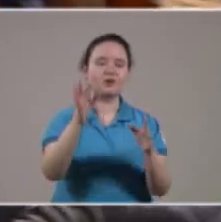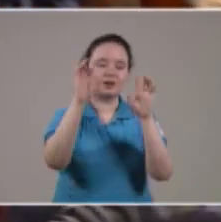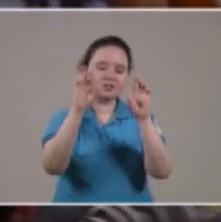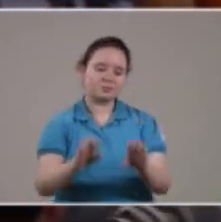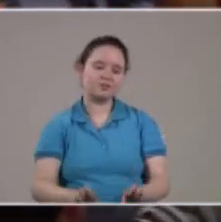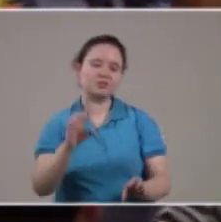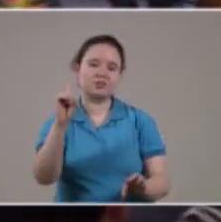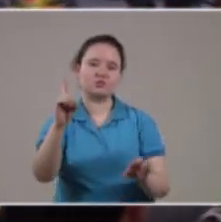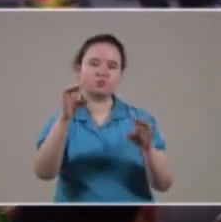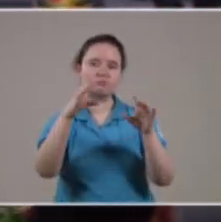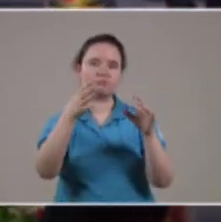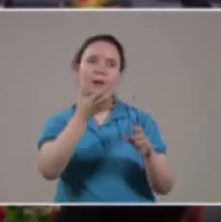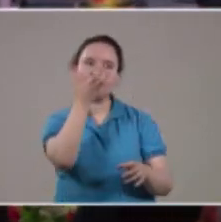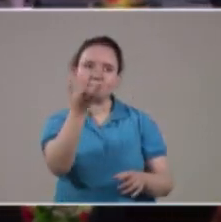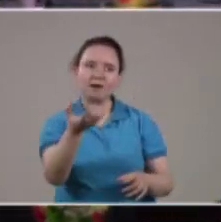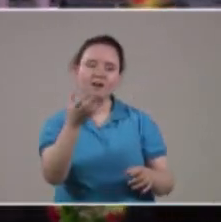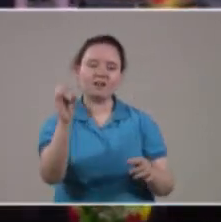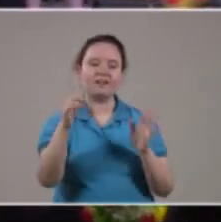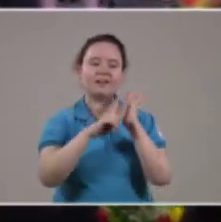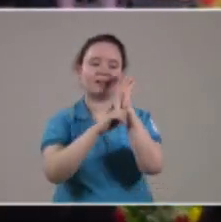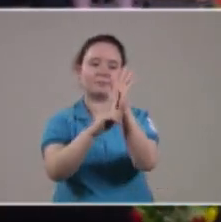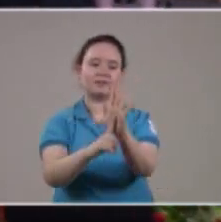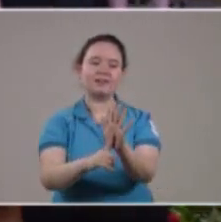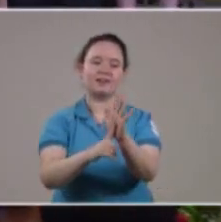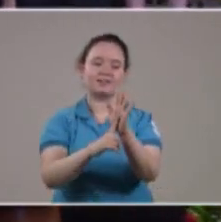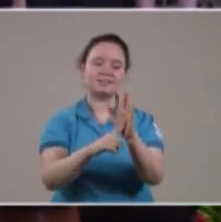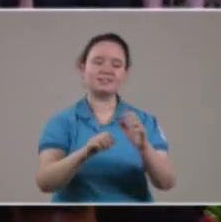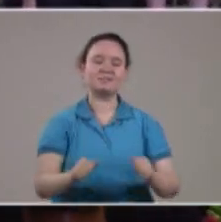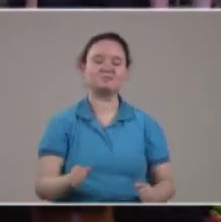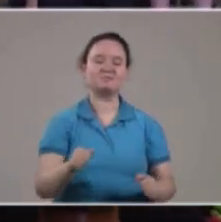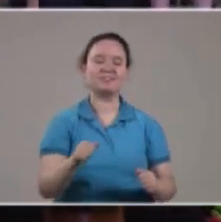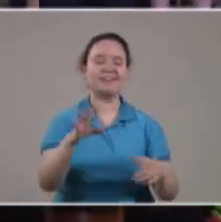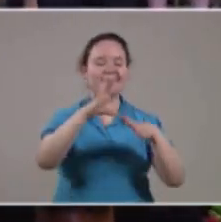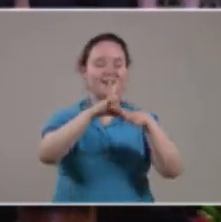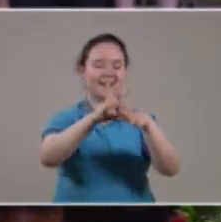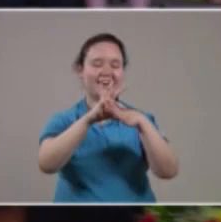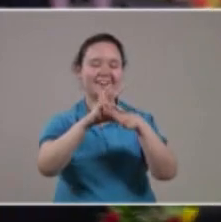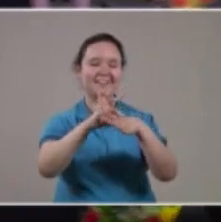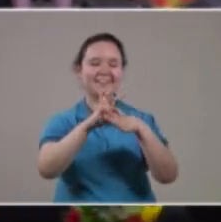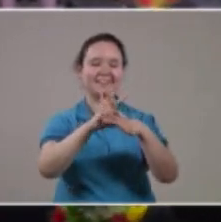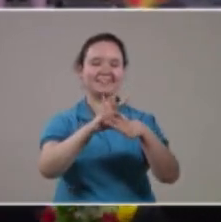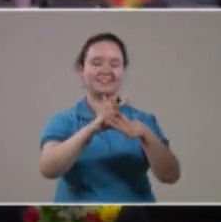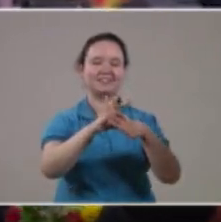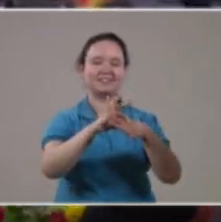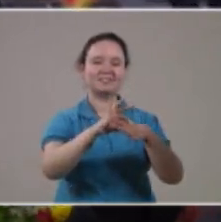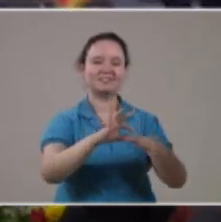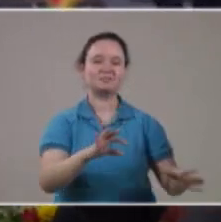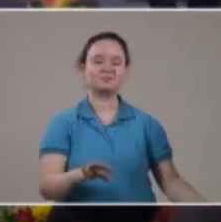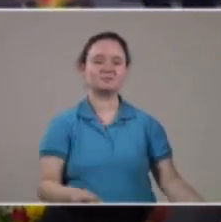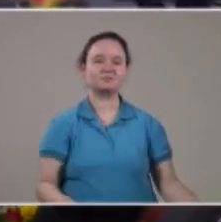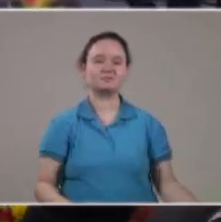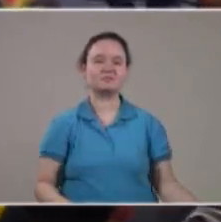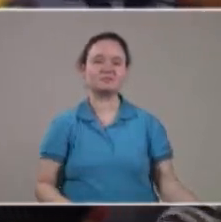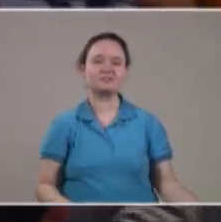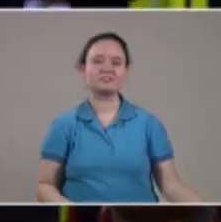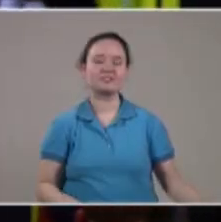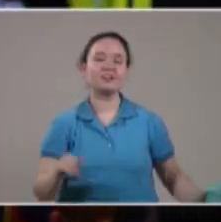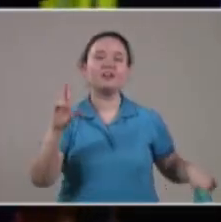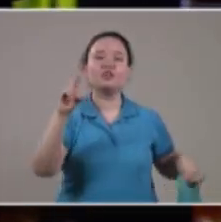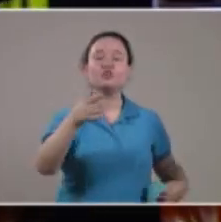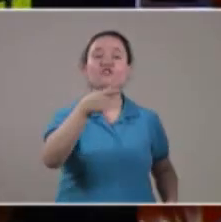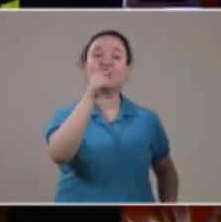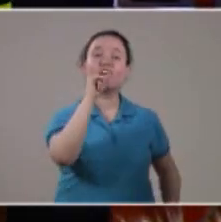pan que representa la carne. Si no comen mi carne y no beben